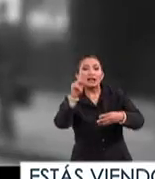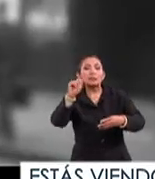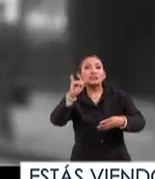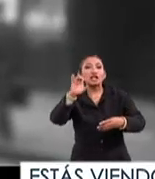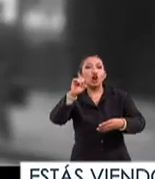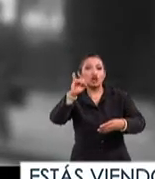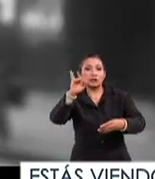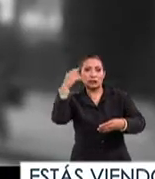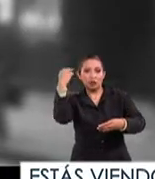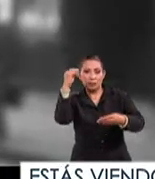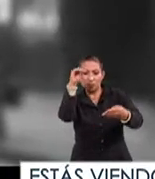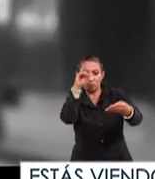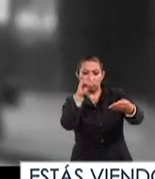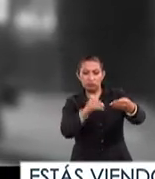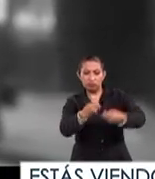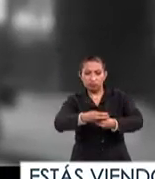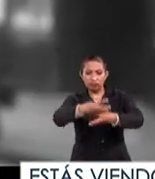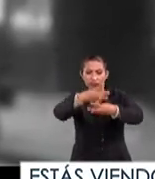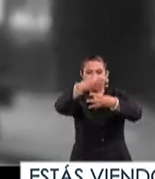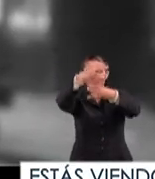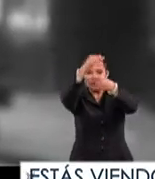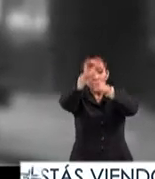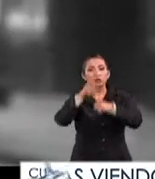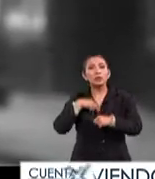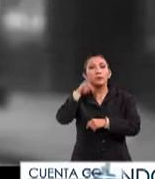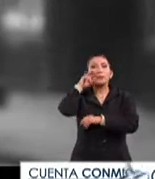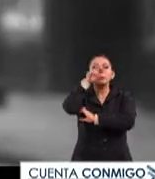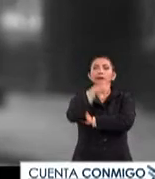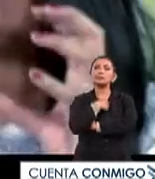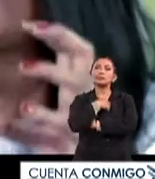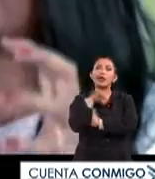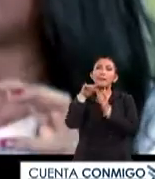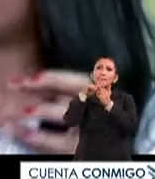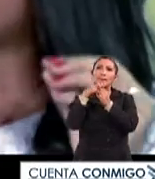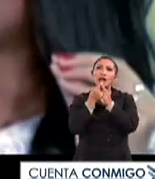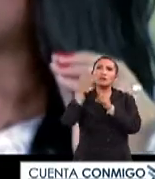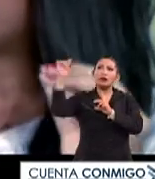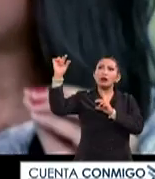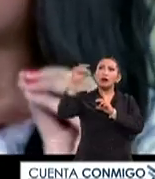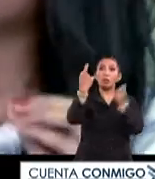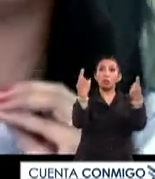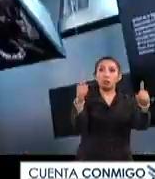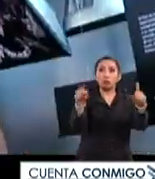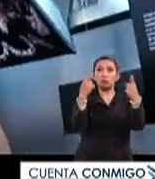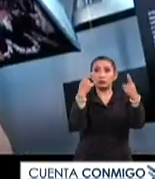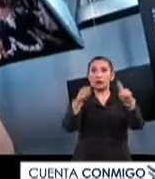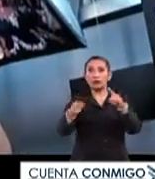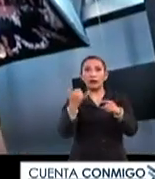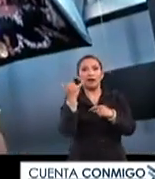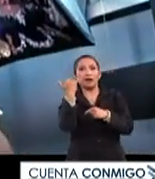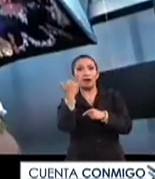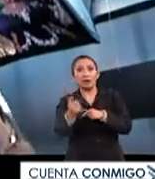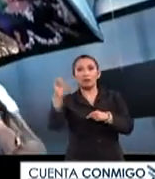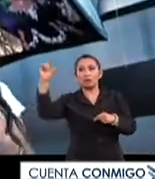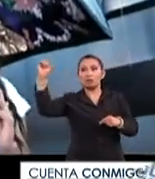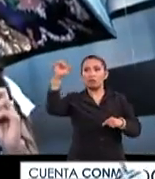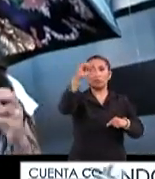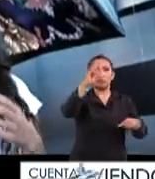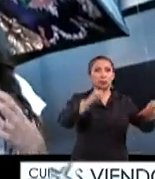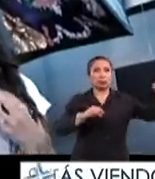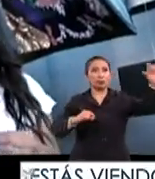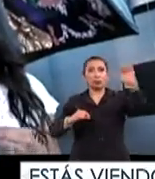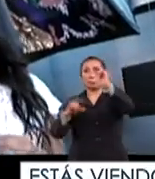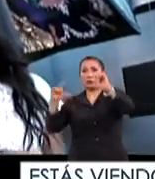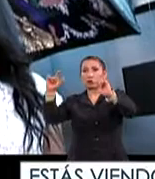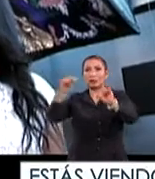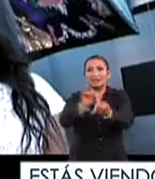Psicosis. Entonces son también igual, ¿no? Tú lo empiezas a ver y desde que empieza, entre la musiquita y lo que estás viendo en pantalla,